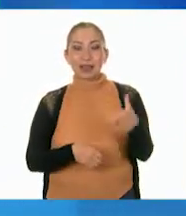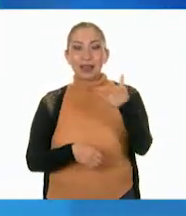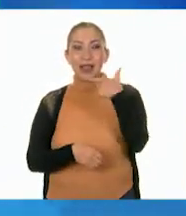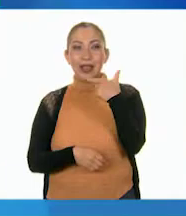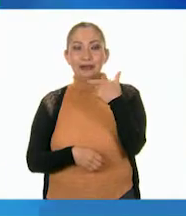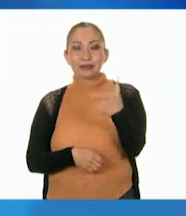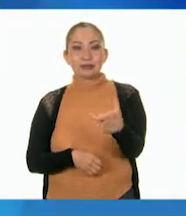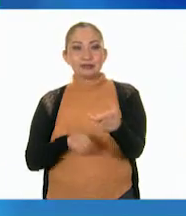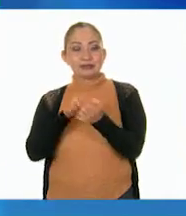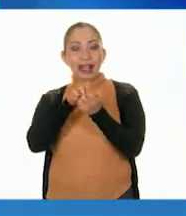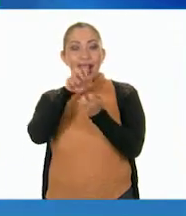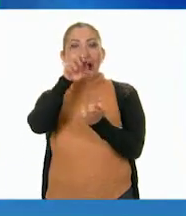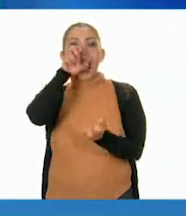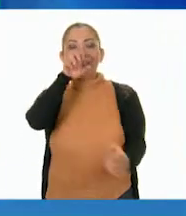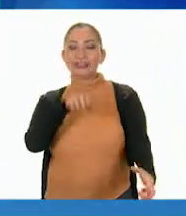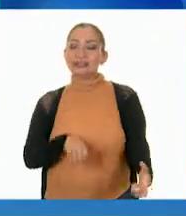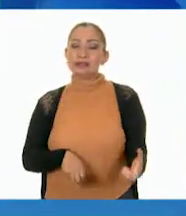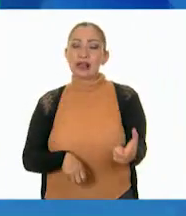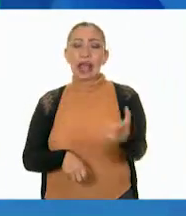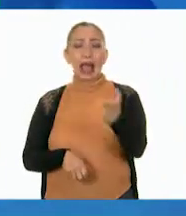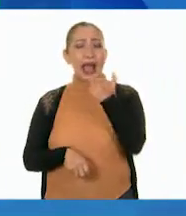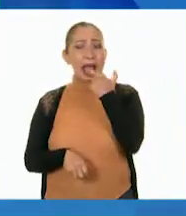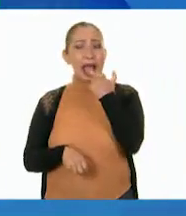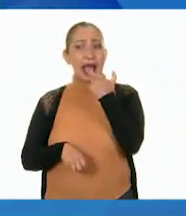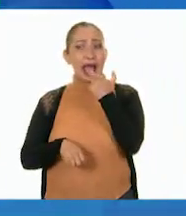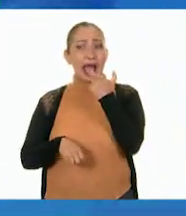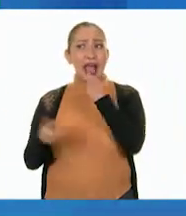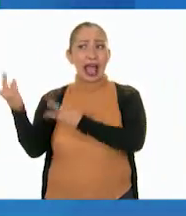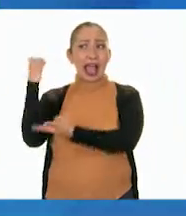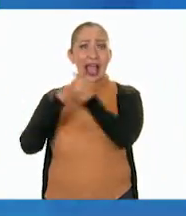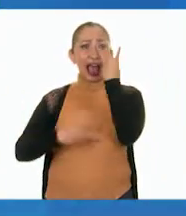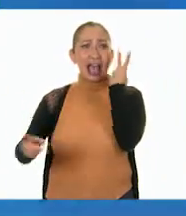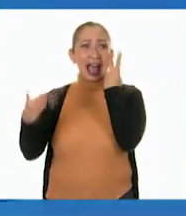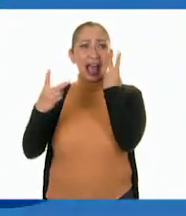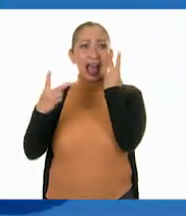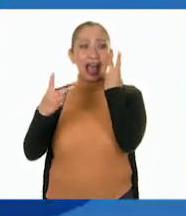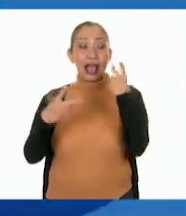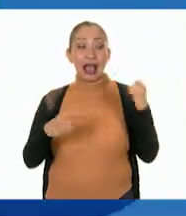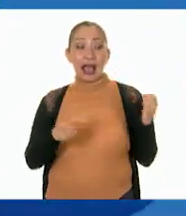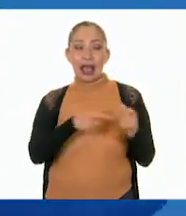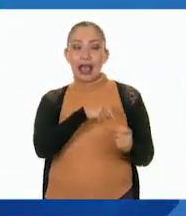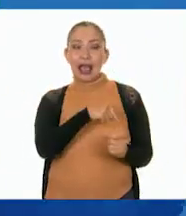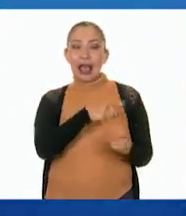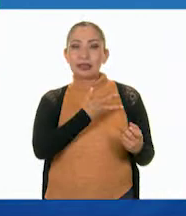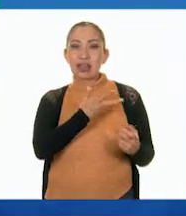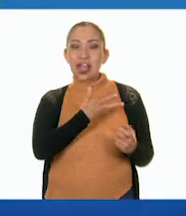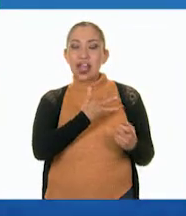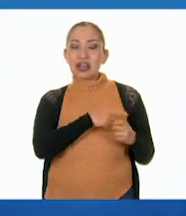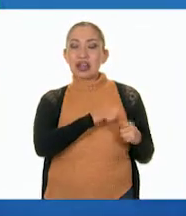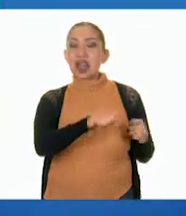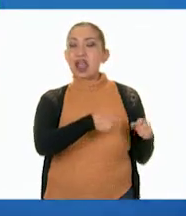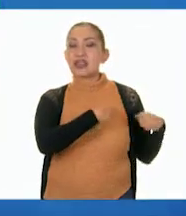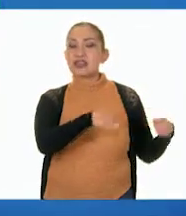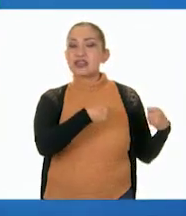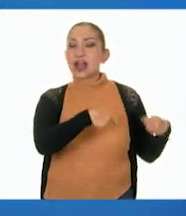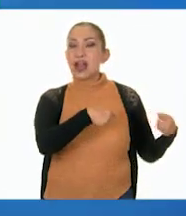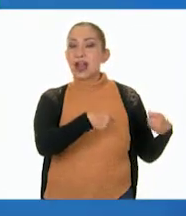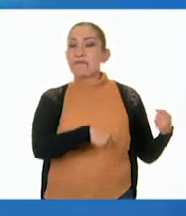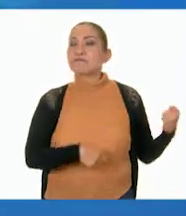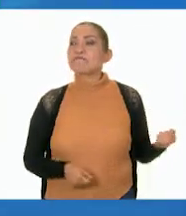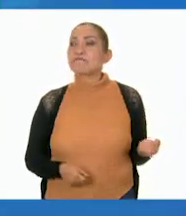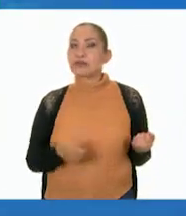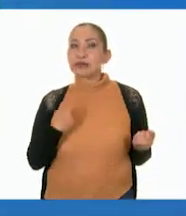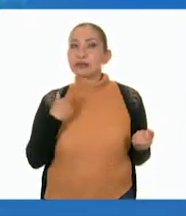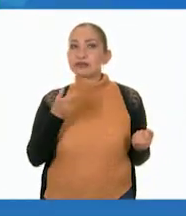abrió tremenda boca y en eso llegan todos, y en otra mano tenía el arma. ¡Ay, está